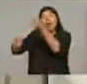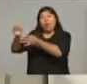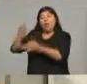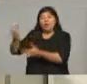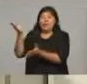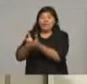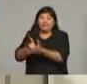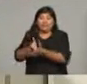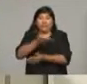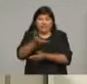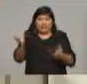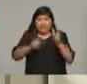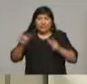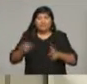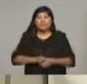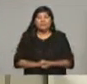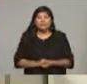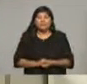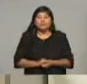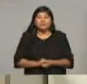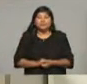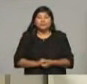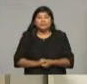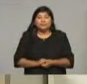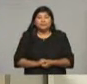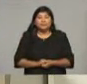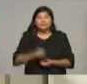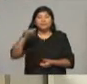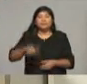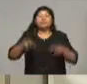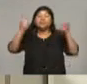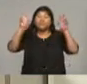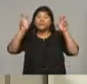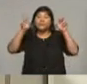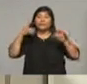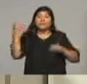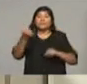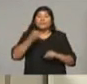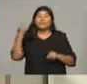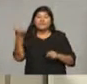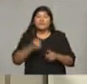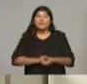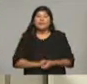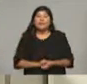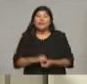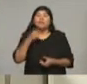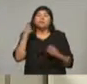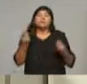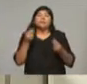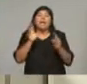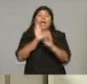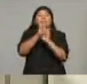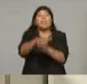y seguimos con la información un tema que nos importa tratar mucho tiene que ver con todo lo que es violencia de